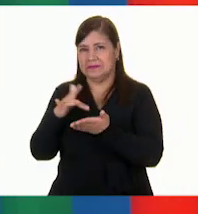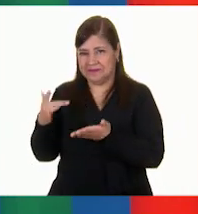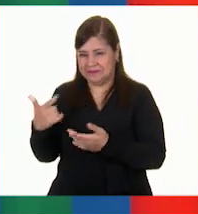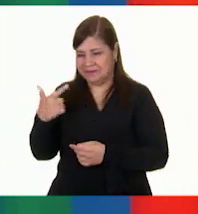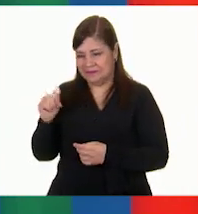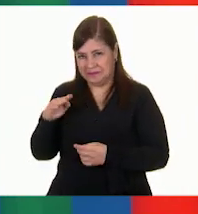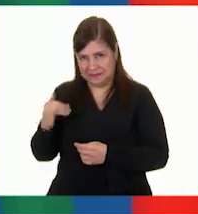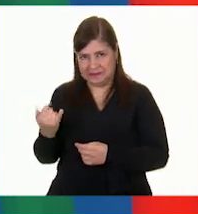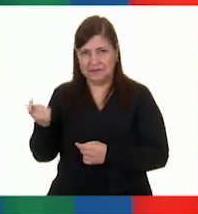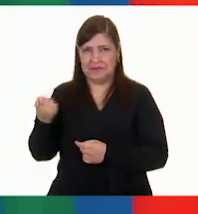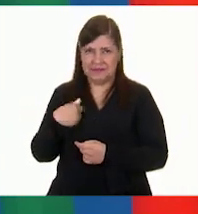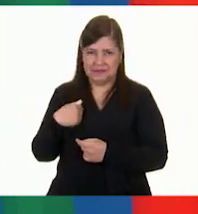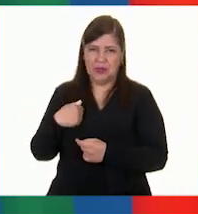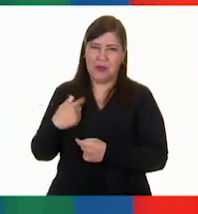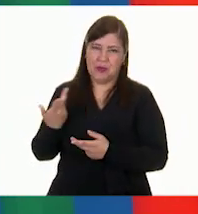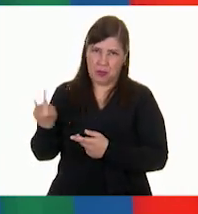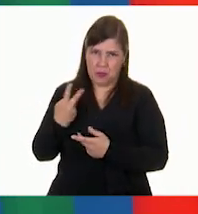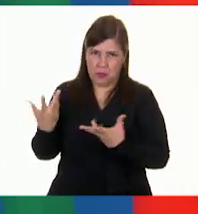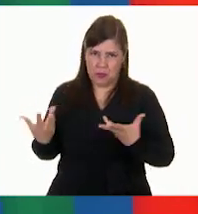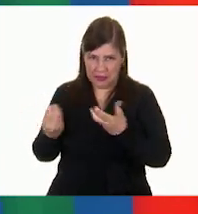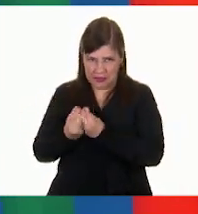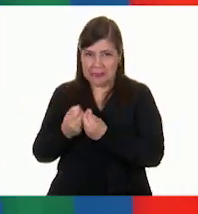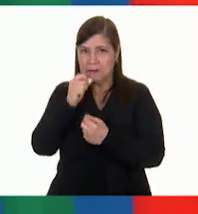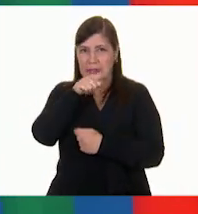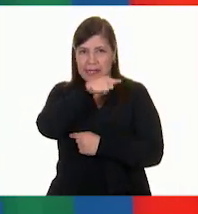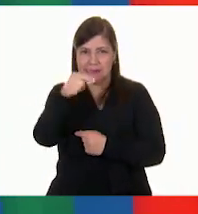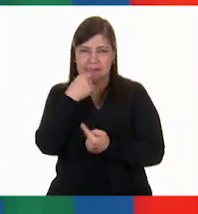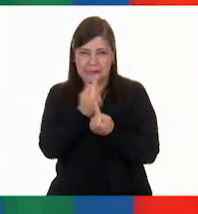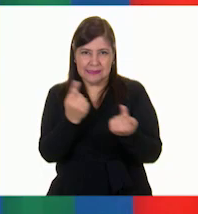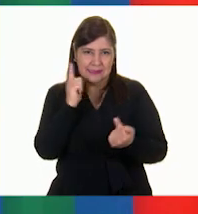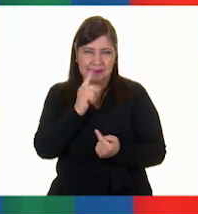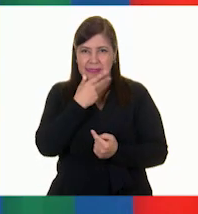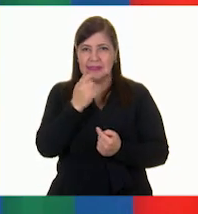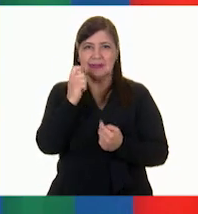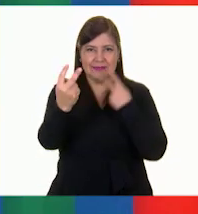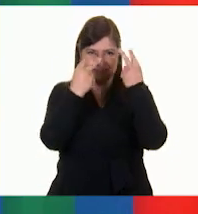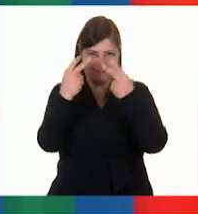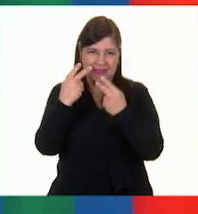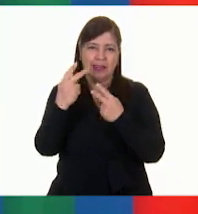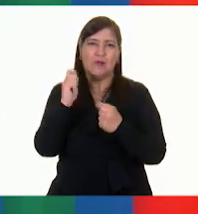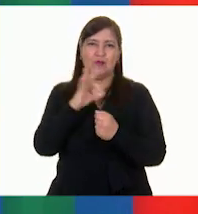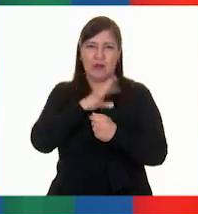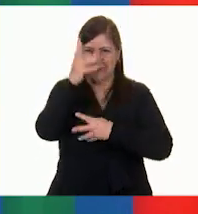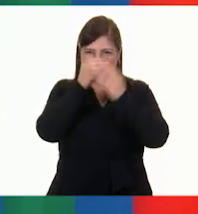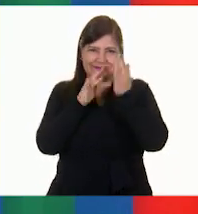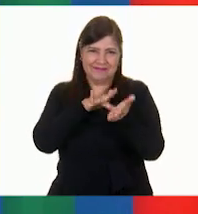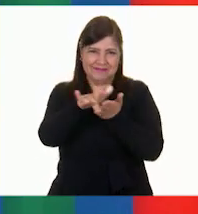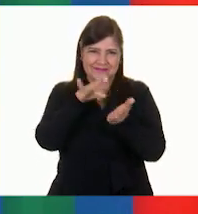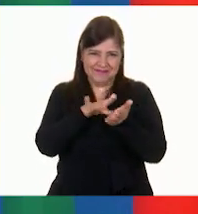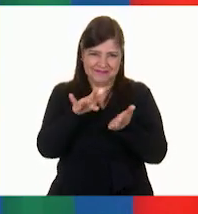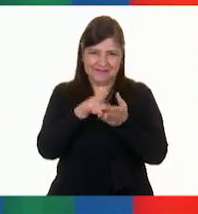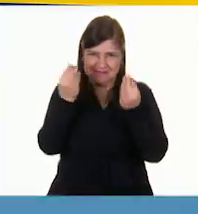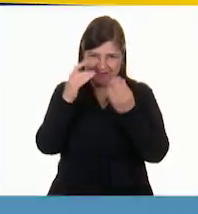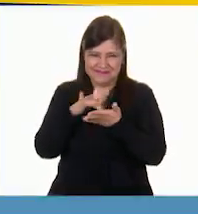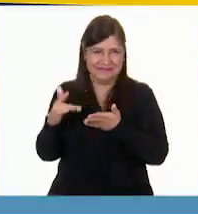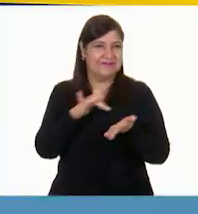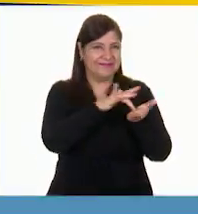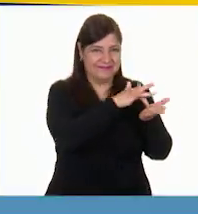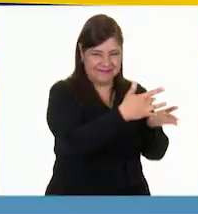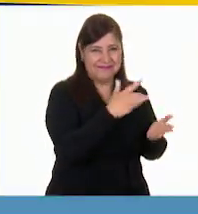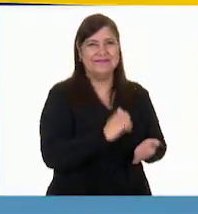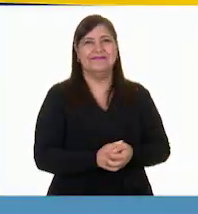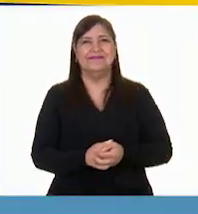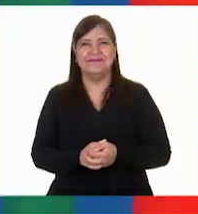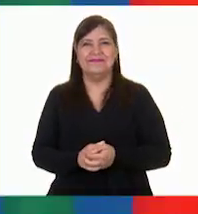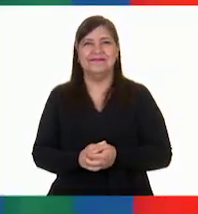gracias a ti por acompañarnos y a las niñas y niños que desde casa nos permiten acompañarlos en su aprendizaje. Muchas gracias, Gaby. Al contrario,